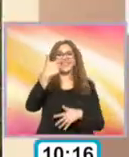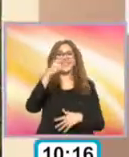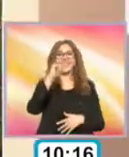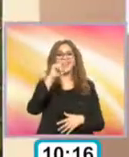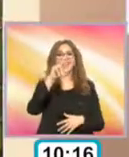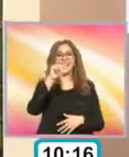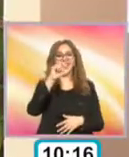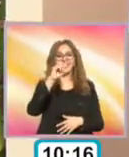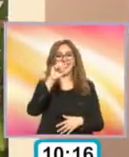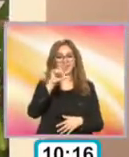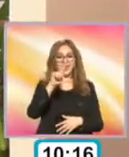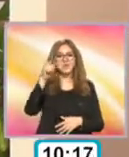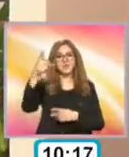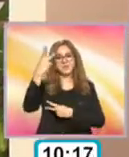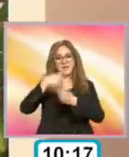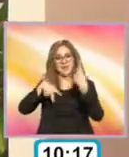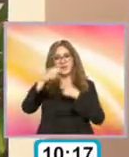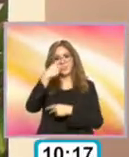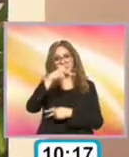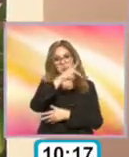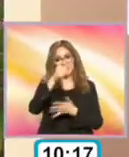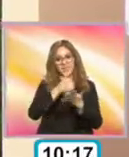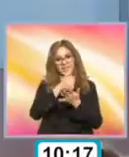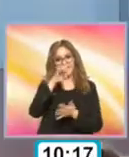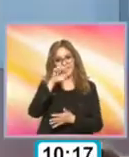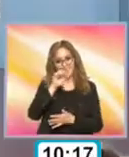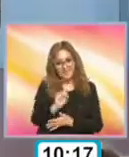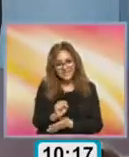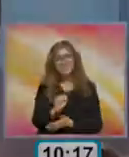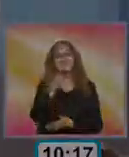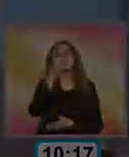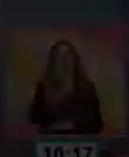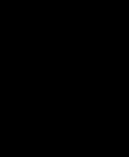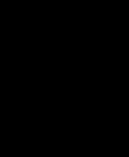que está con nosotros aquí en tu ciudad. Muchas gracias. Muchas gracias, Girasol. Gracias, Un están honor. invitados. Venga.